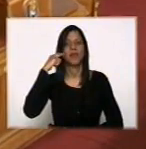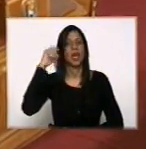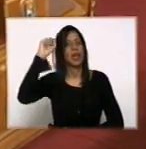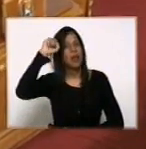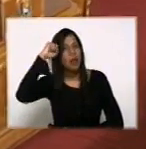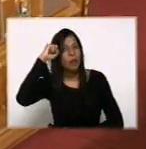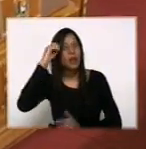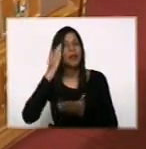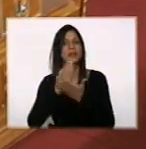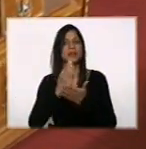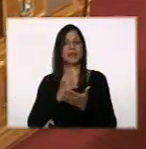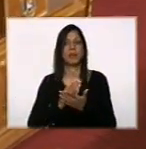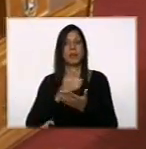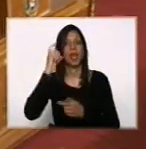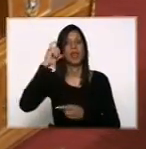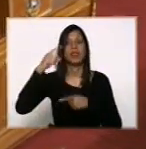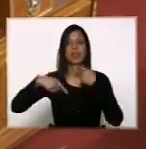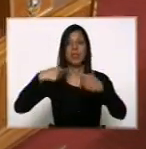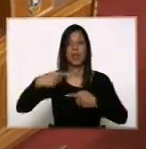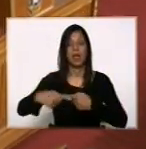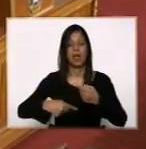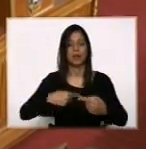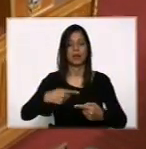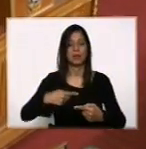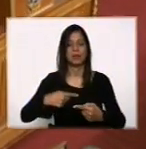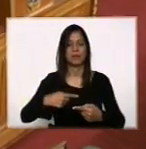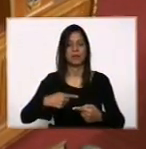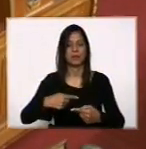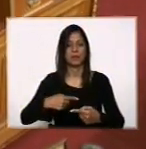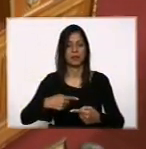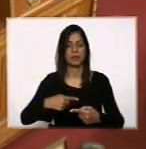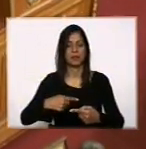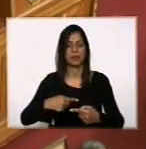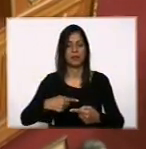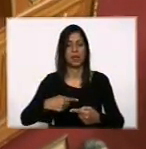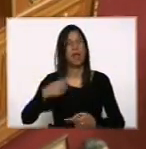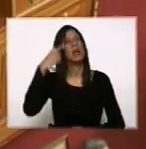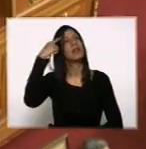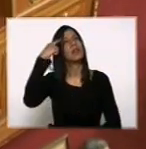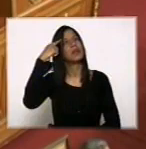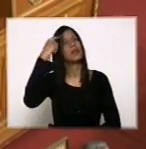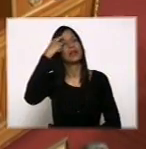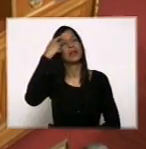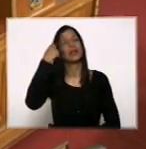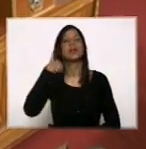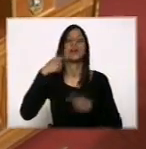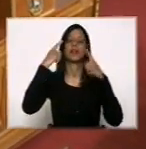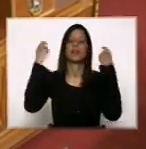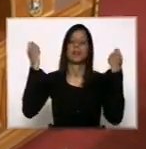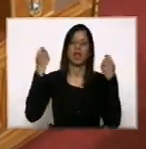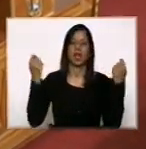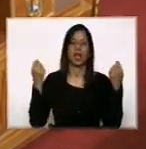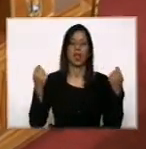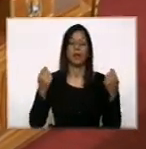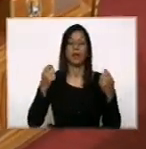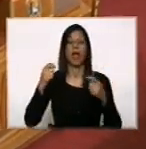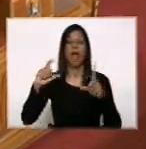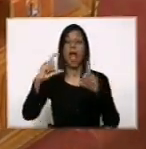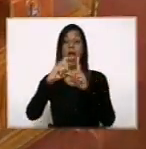recordar todos los días, no lo que celebró o se celebró durante la Cuarta